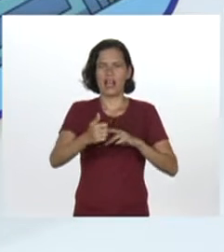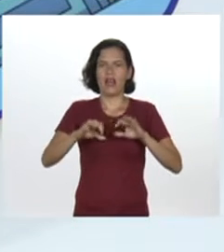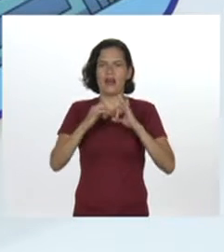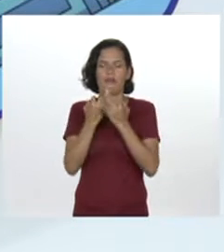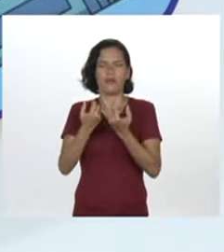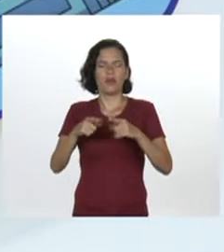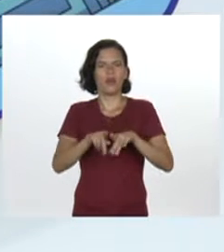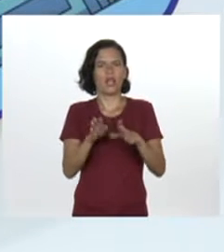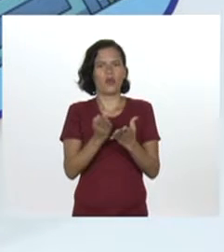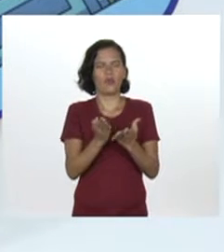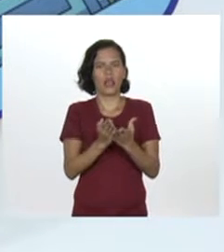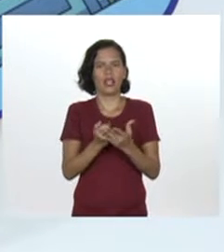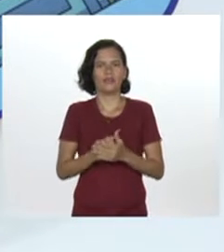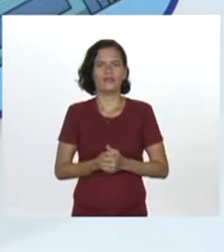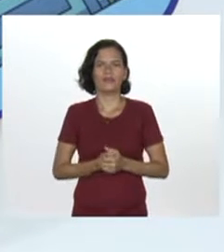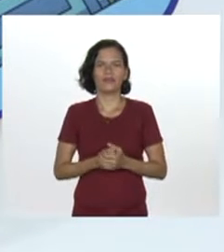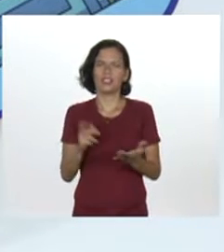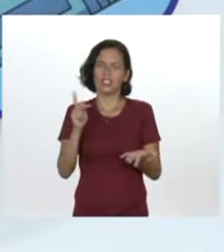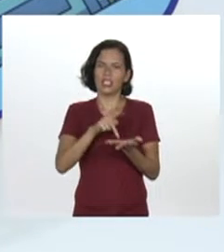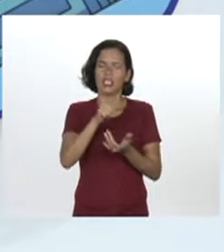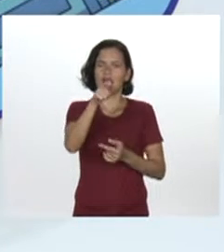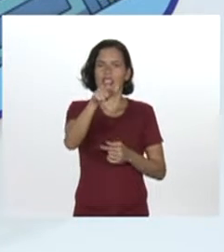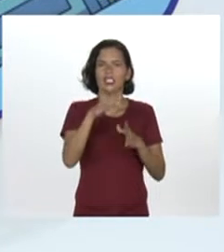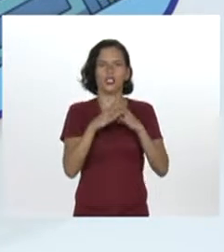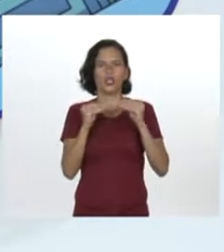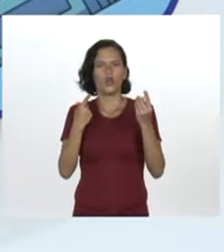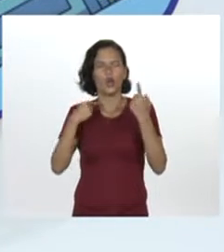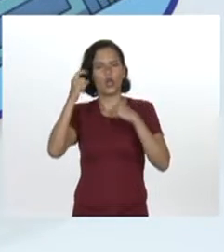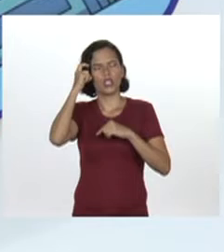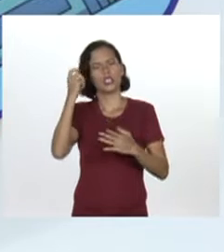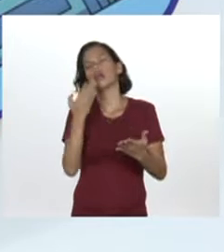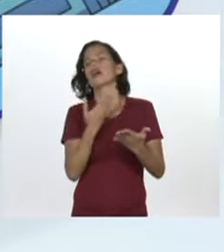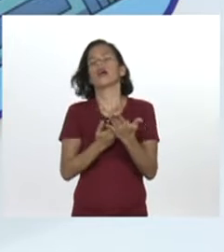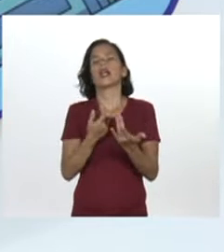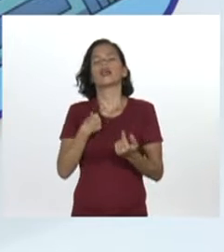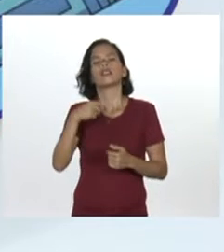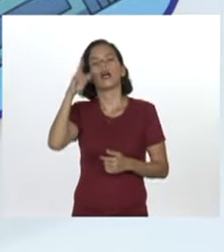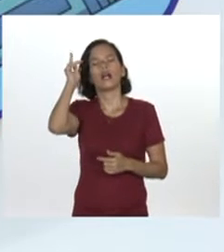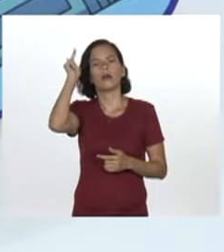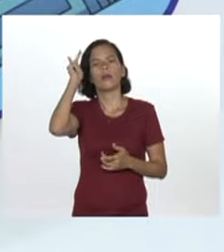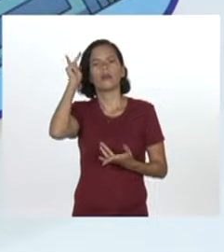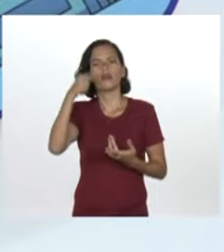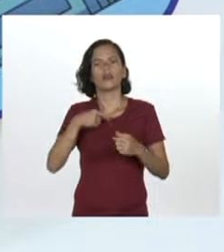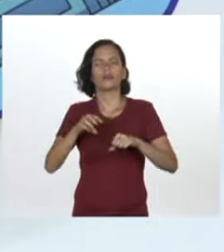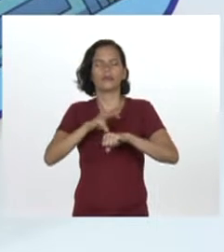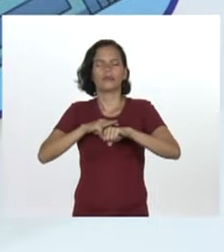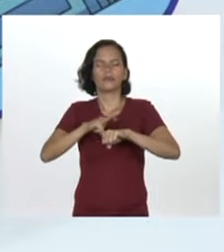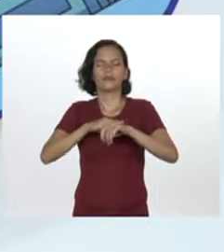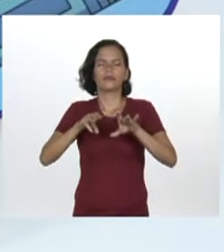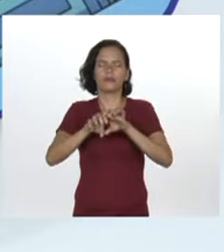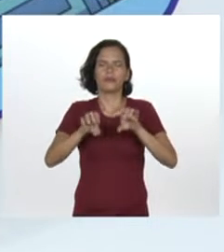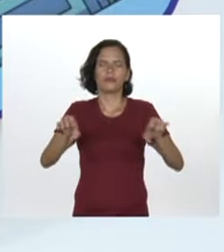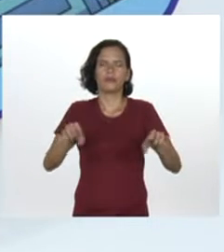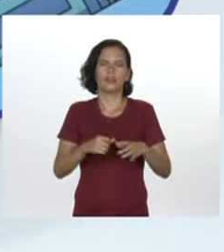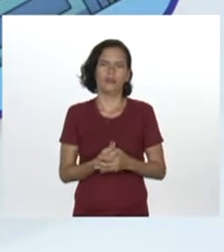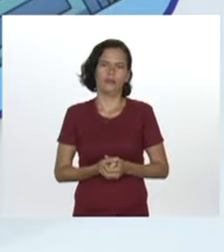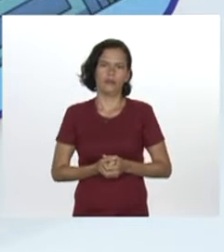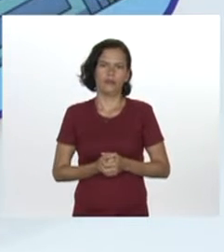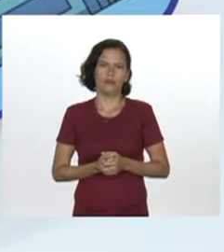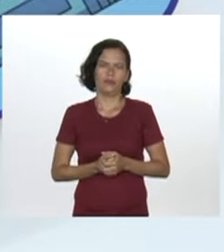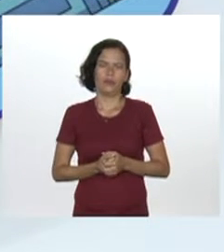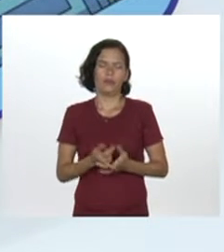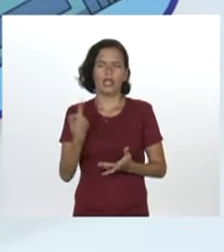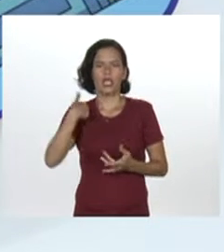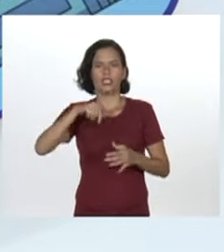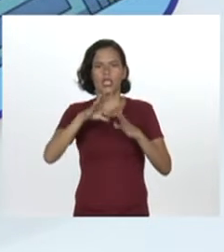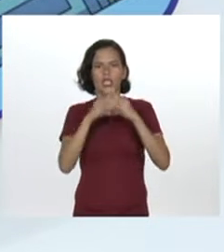Una Escuela, el que llega a ti todos los días gracias a la programación de nuestro Ministerio de Poder Popular para la Educación, para que